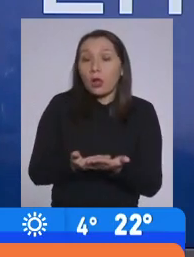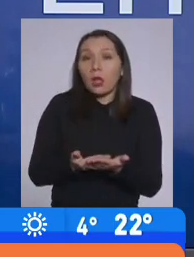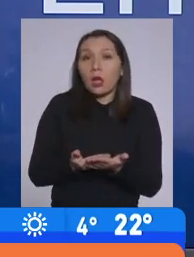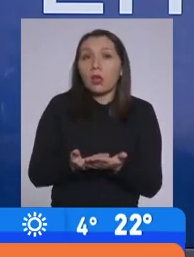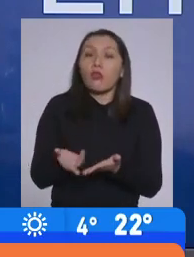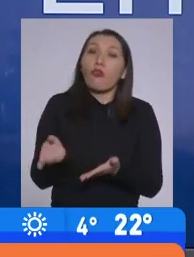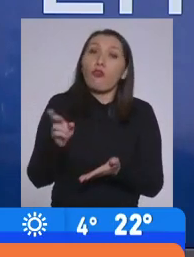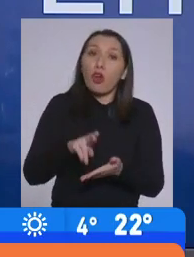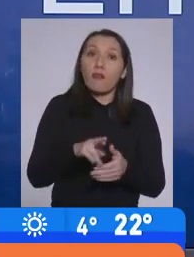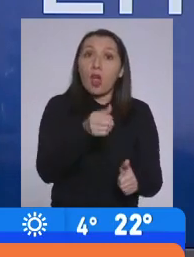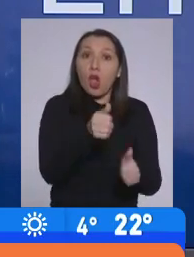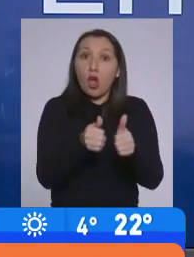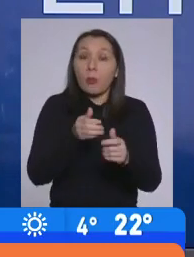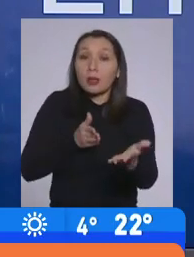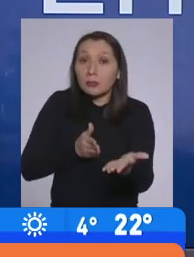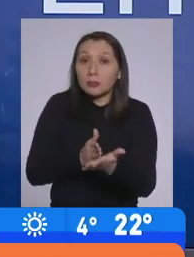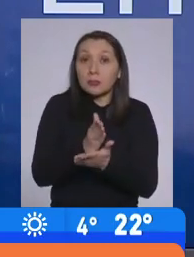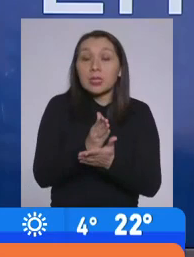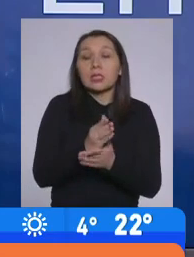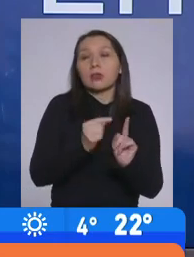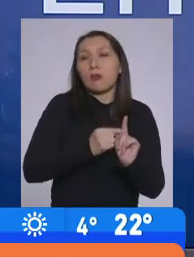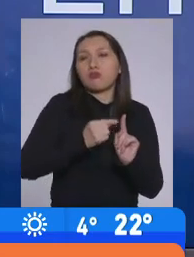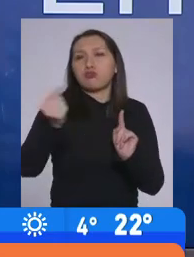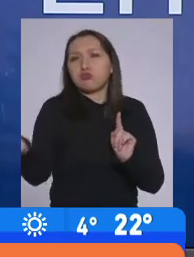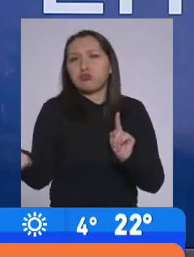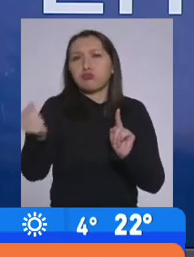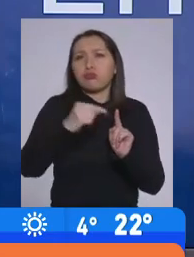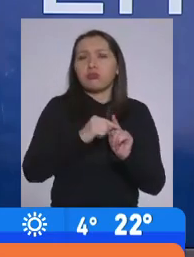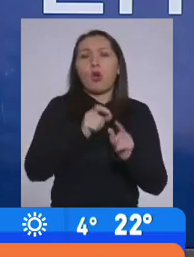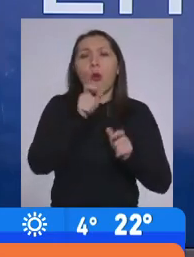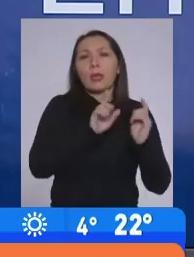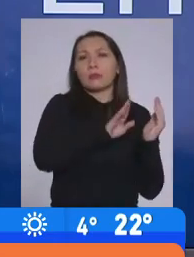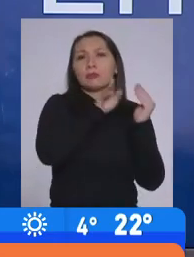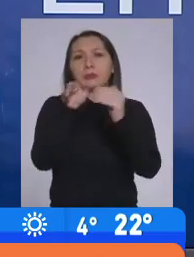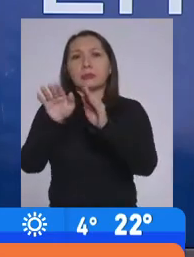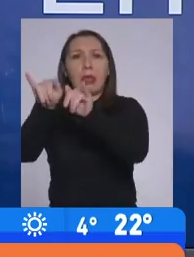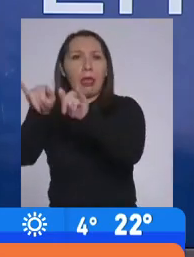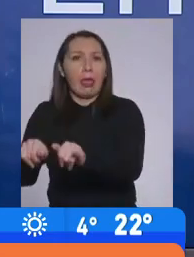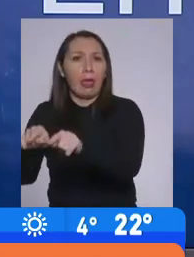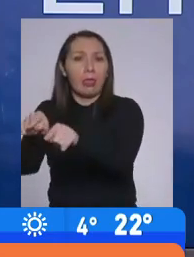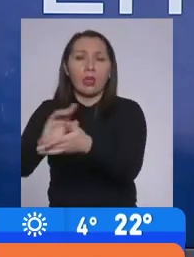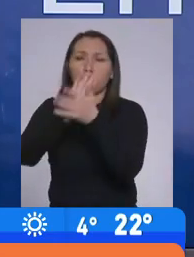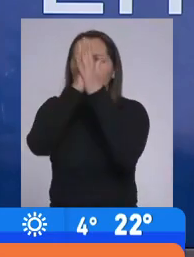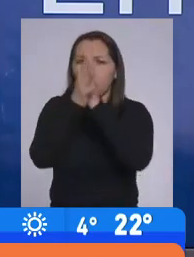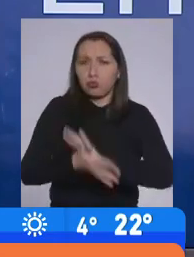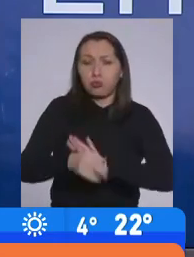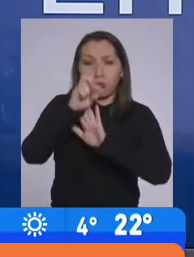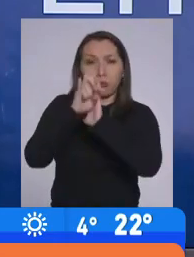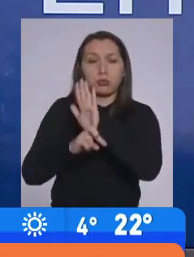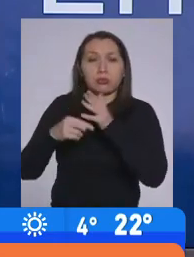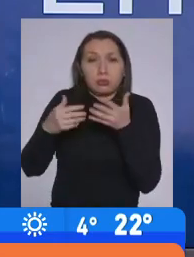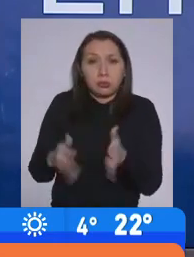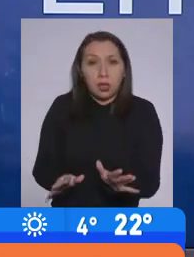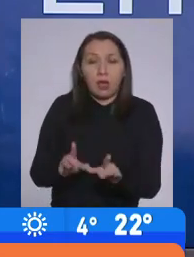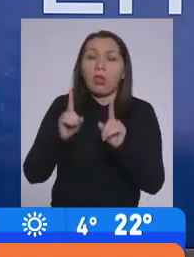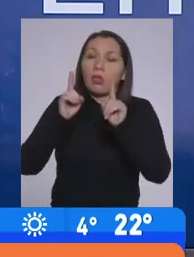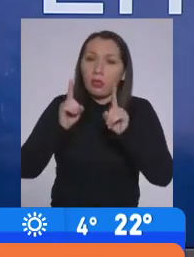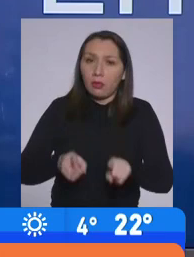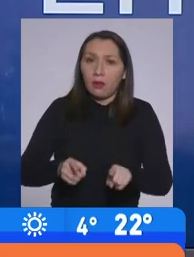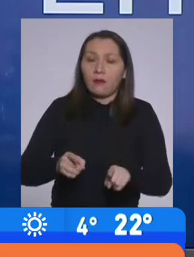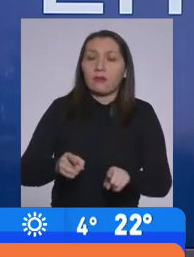reanude las competencias los traslados las concentraciones a sus protocolos y existen y